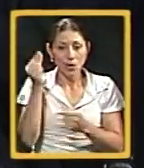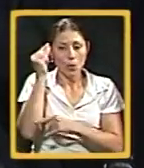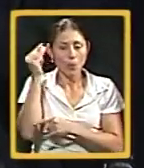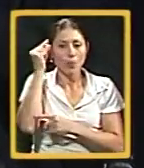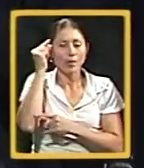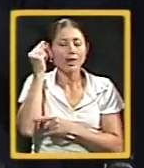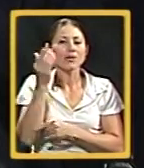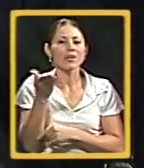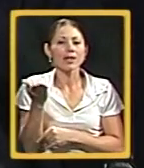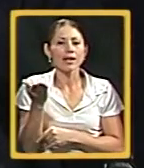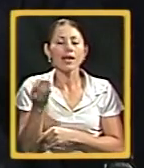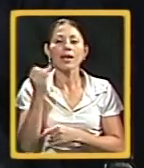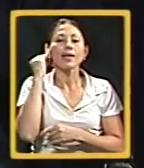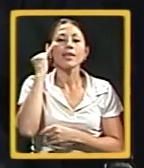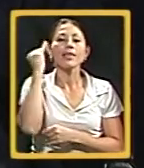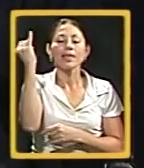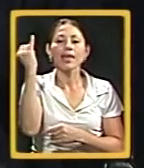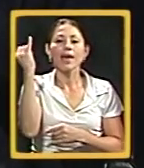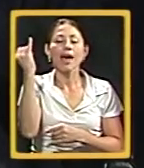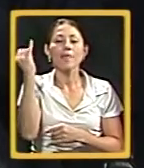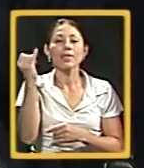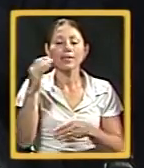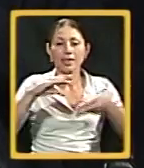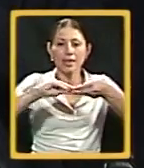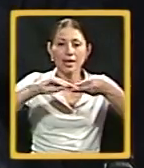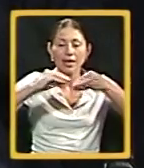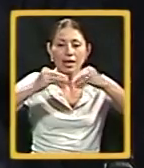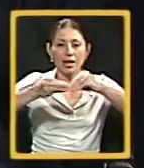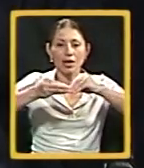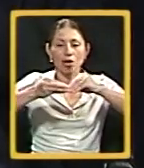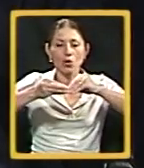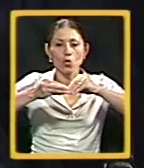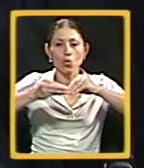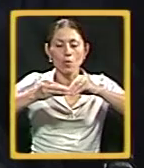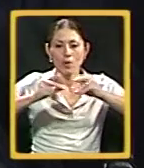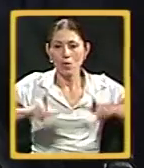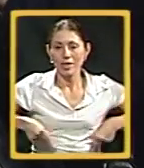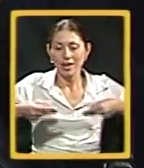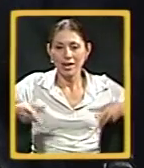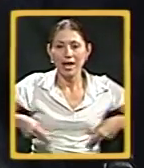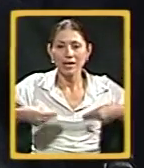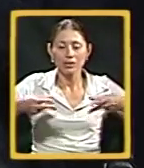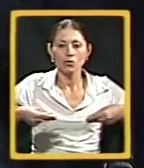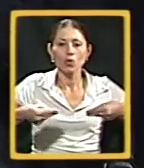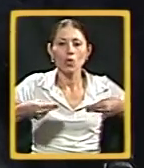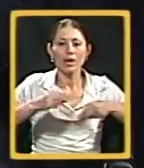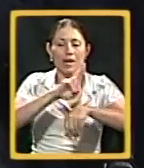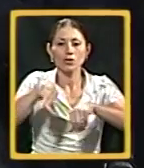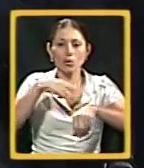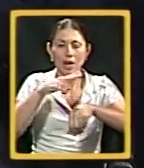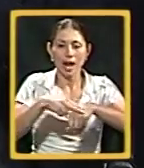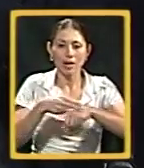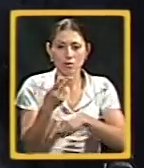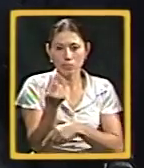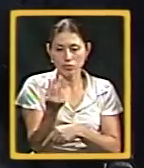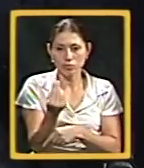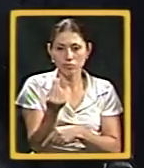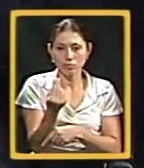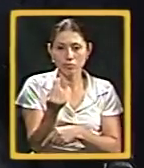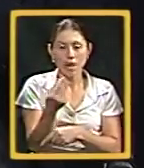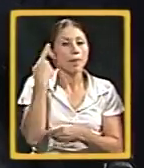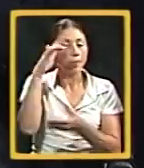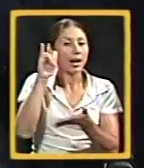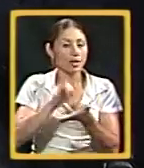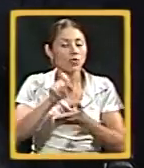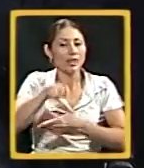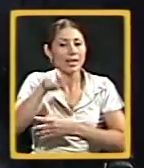de aumentar el porcentaje del gasto nacional, y para eso hay que cobrar impuestos, y ya vio que al principio,